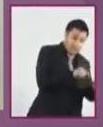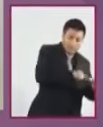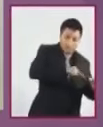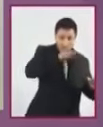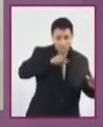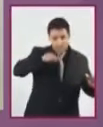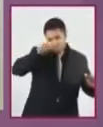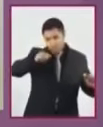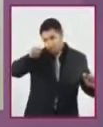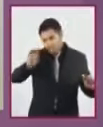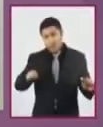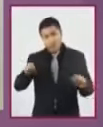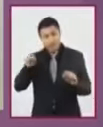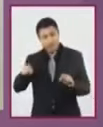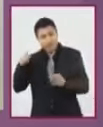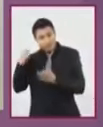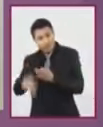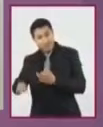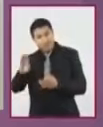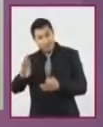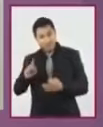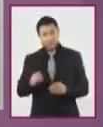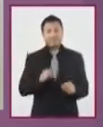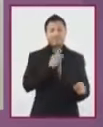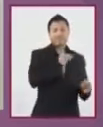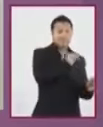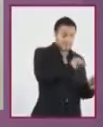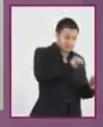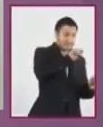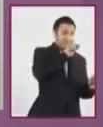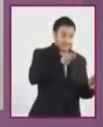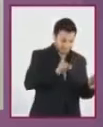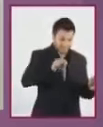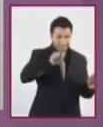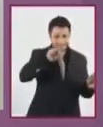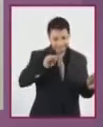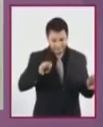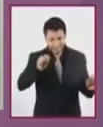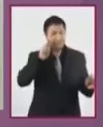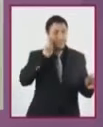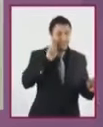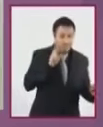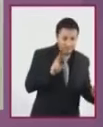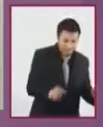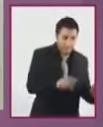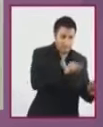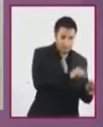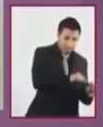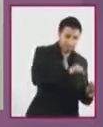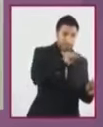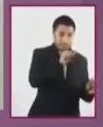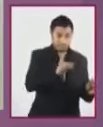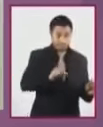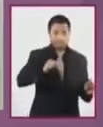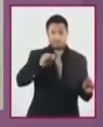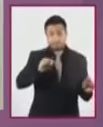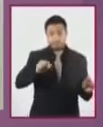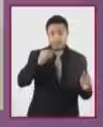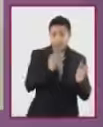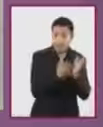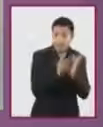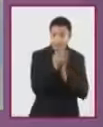viaje. En la línea punteada podemos observar que la longitud de la trayectoria es mayor